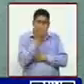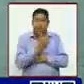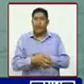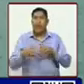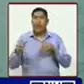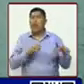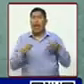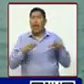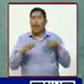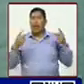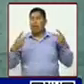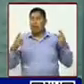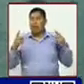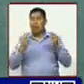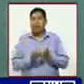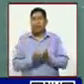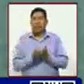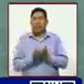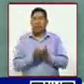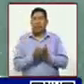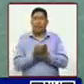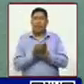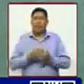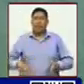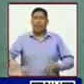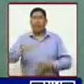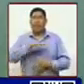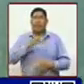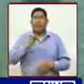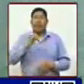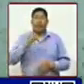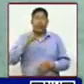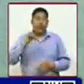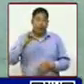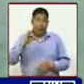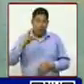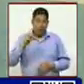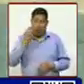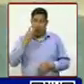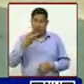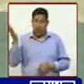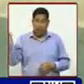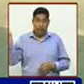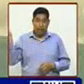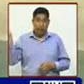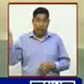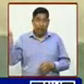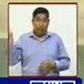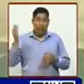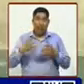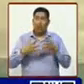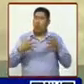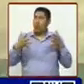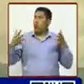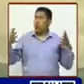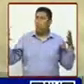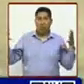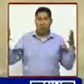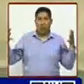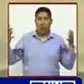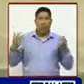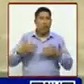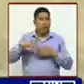Estamos haciendo un paseo en bote en plena represa Misikuni. A un costado ustedes pueden ver la imponente represa, más